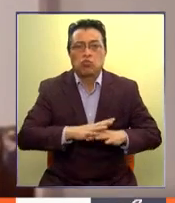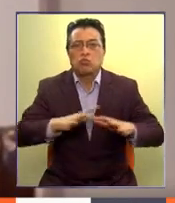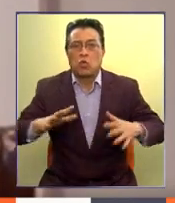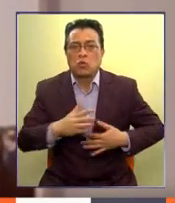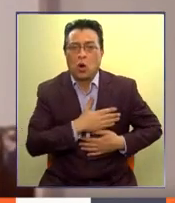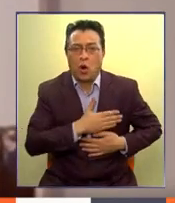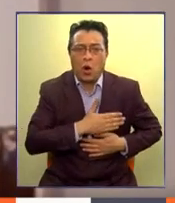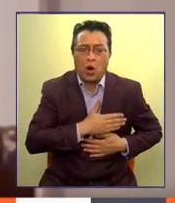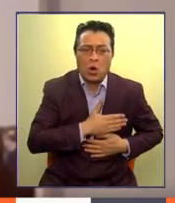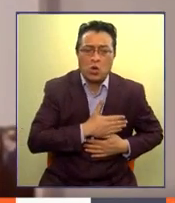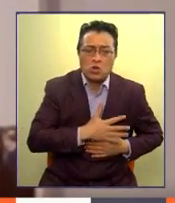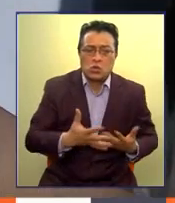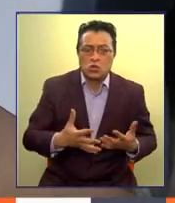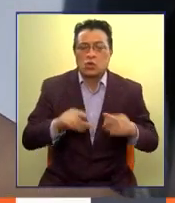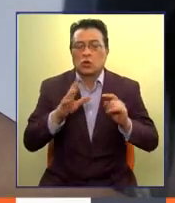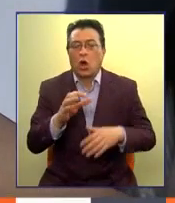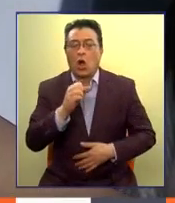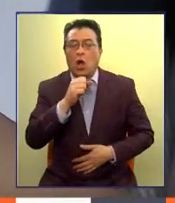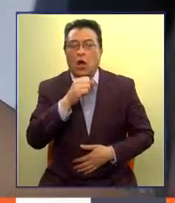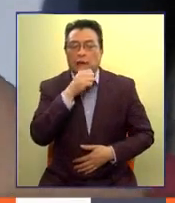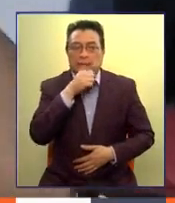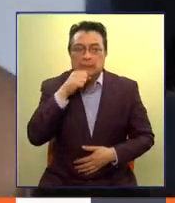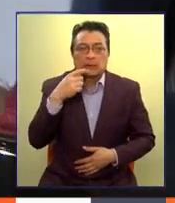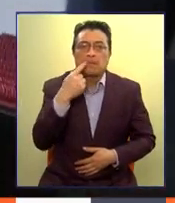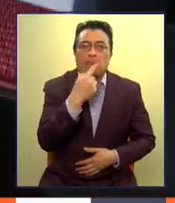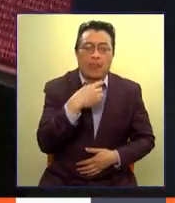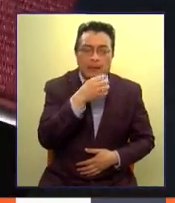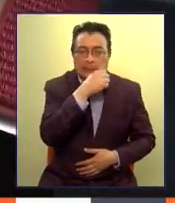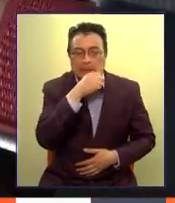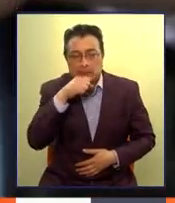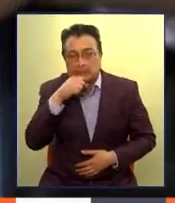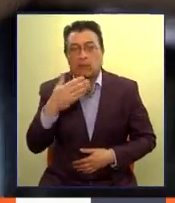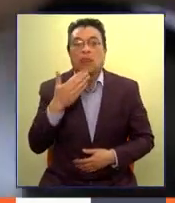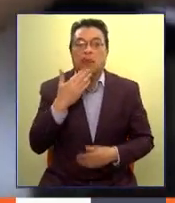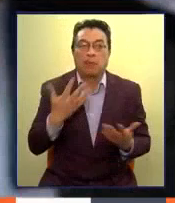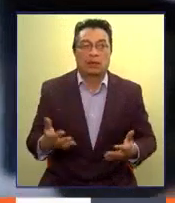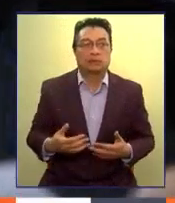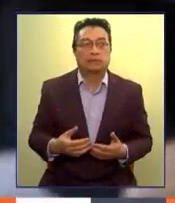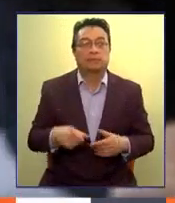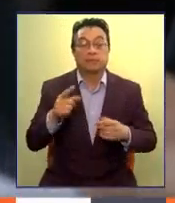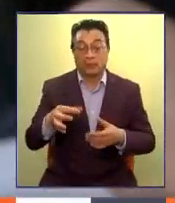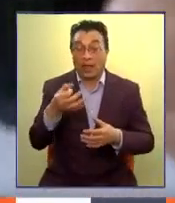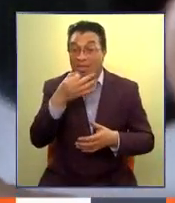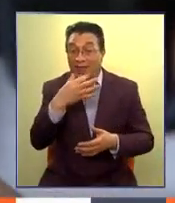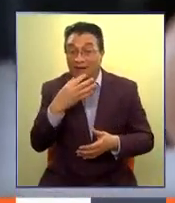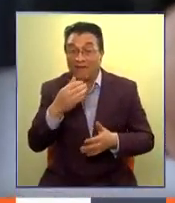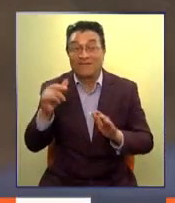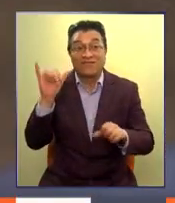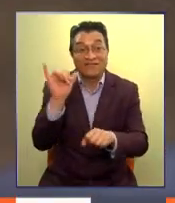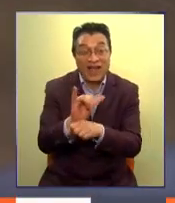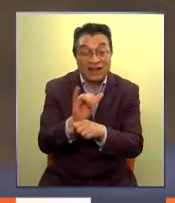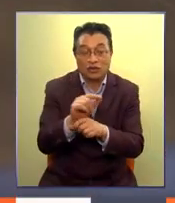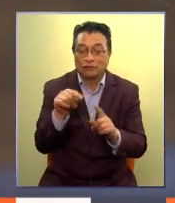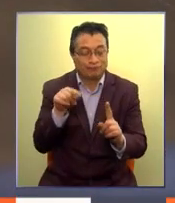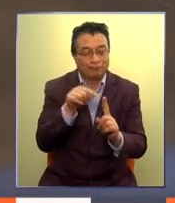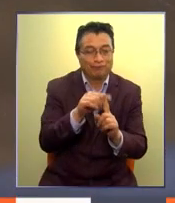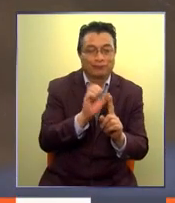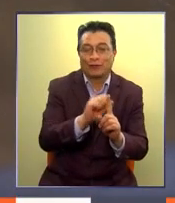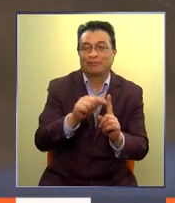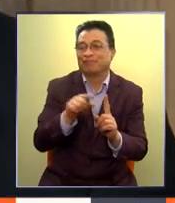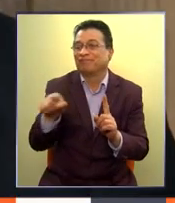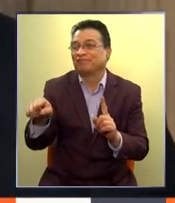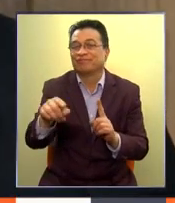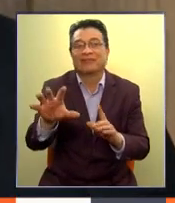probablemente la sequedad buscada sea parte de un efectos secundarios cuando el médico antes pacificador nosotros perdemos a las habilidades y